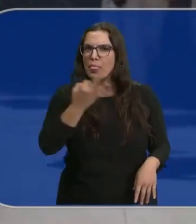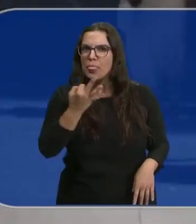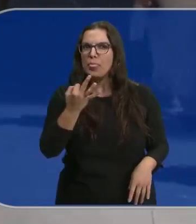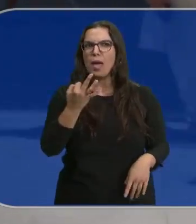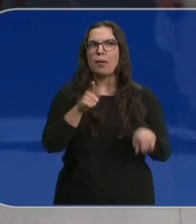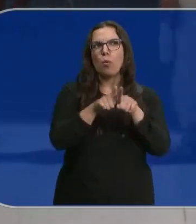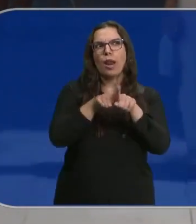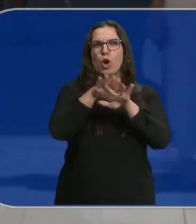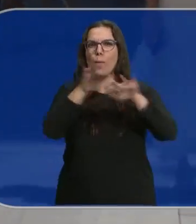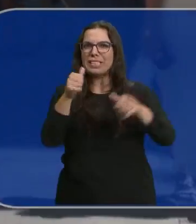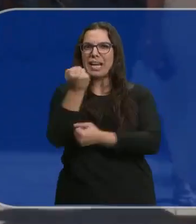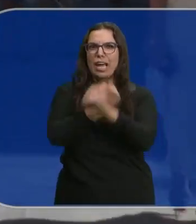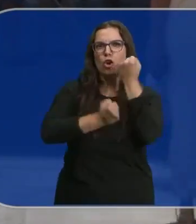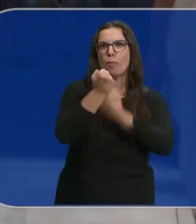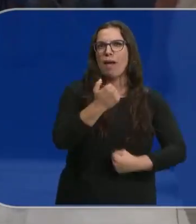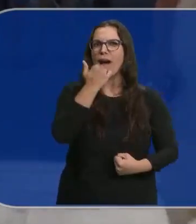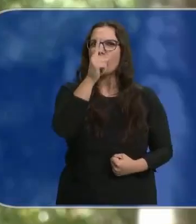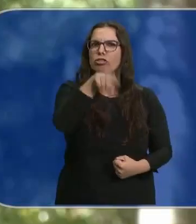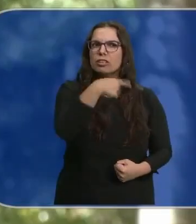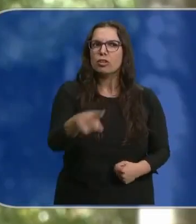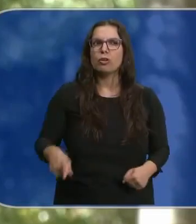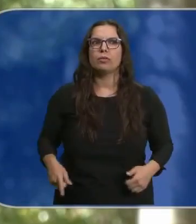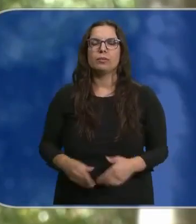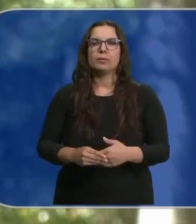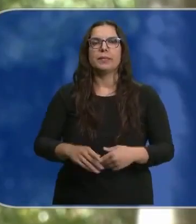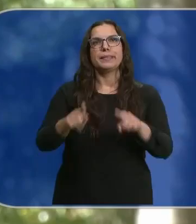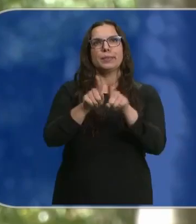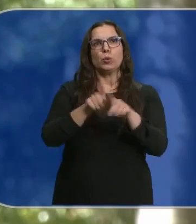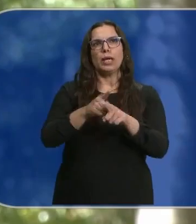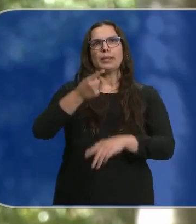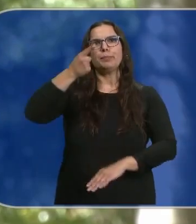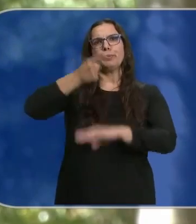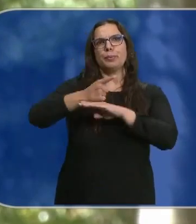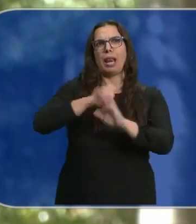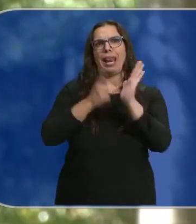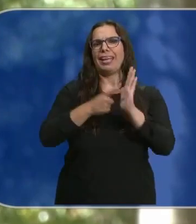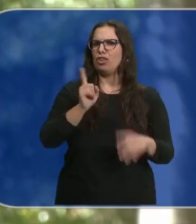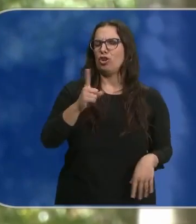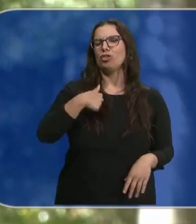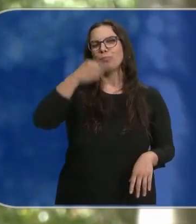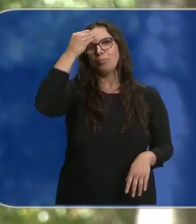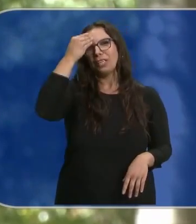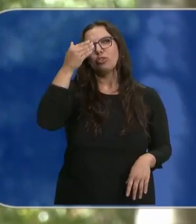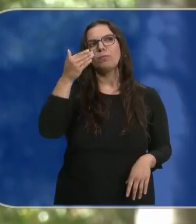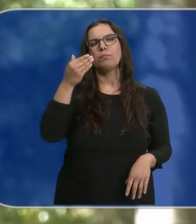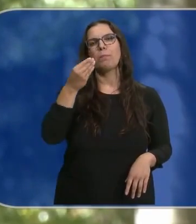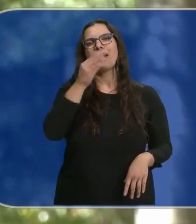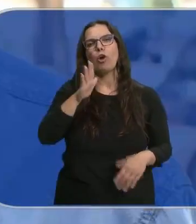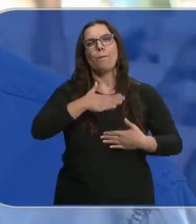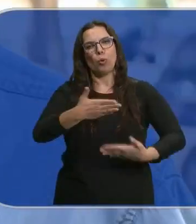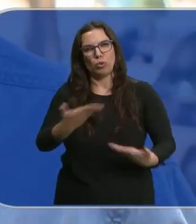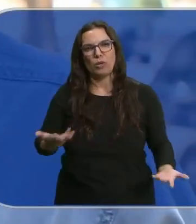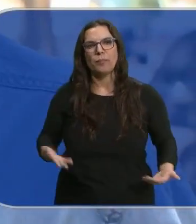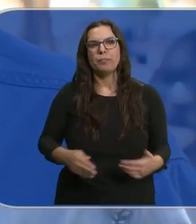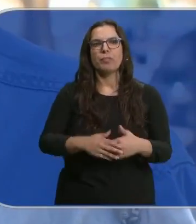contemplarse algún tipo de compensación económica en esos casos? Imponerlo como algo por ley, no. Yo creo que eso sería algo